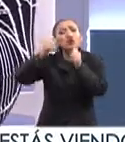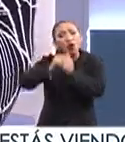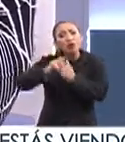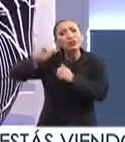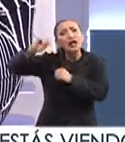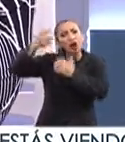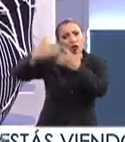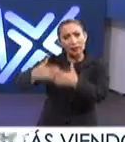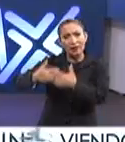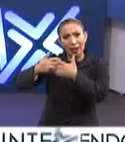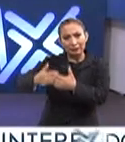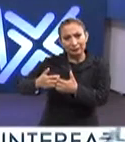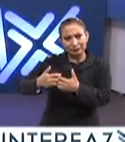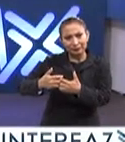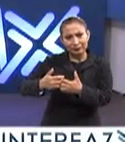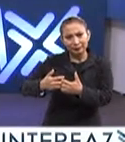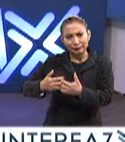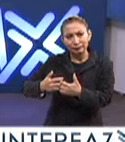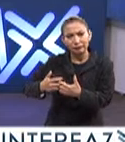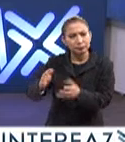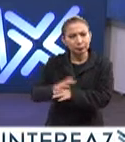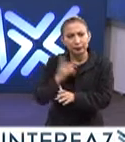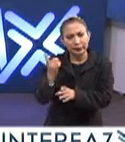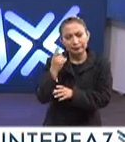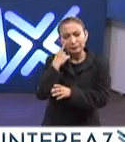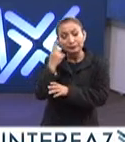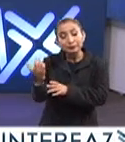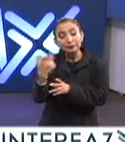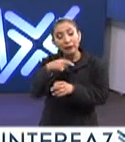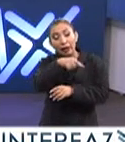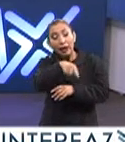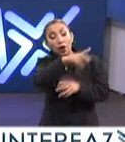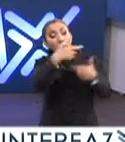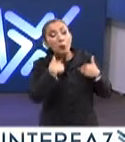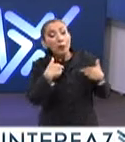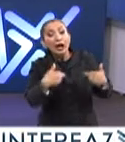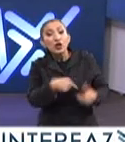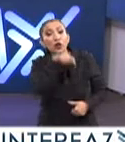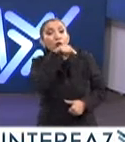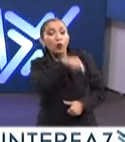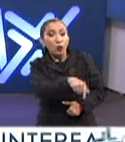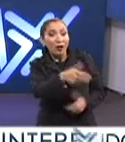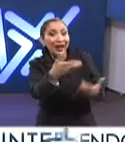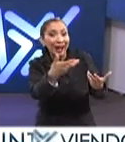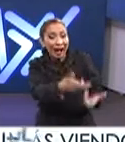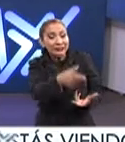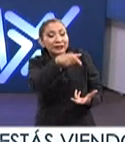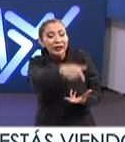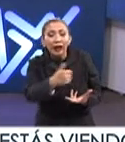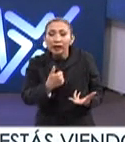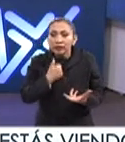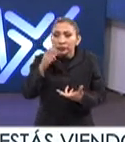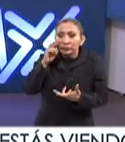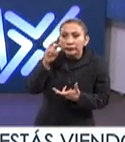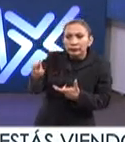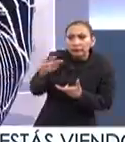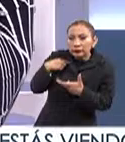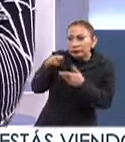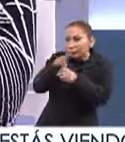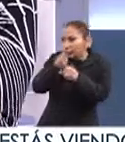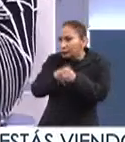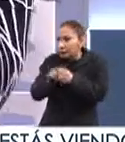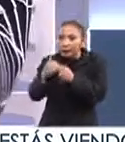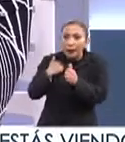de las tecnologías. Entonces, ¿por qué? Porque es la civilización humana, es el humano aprovechando los